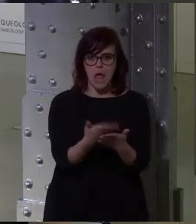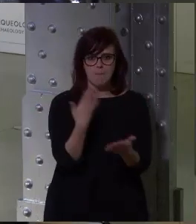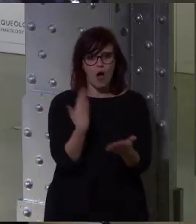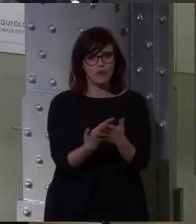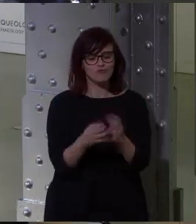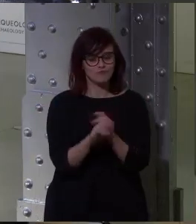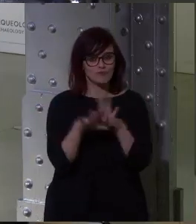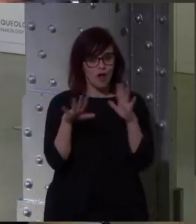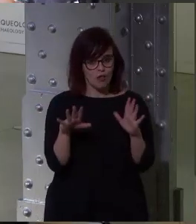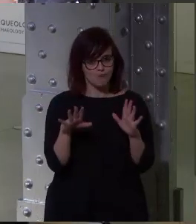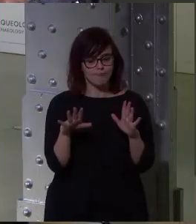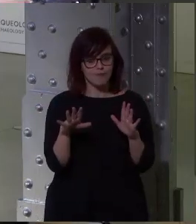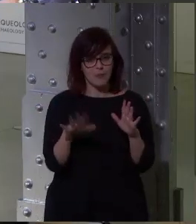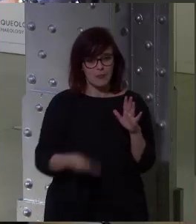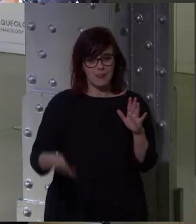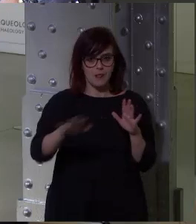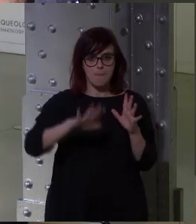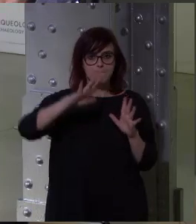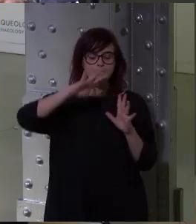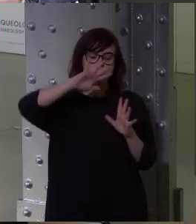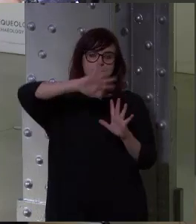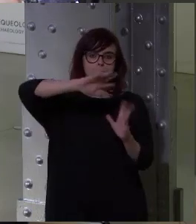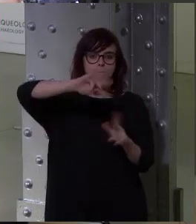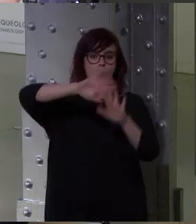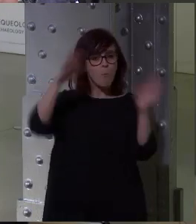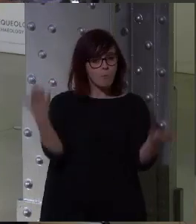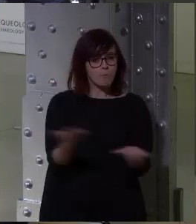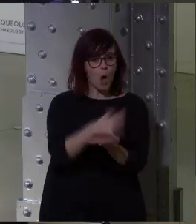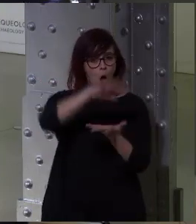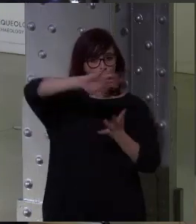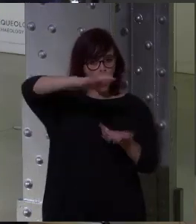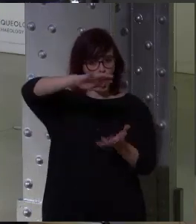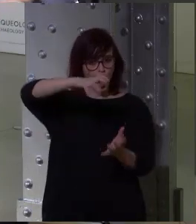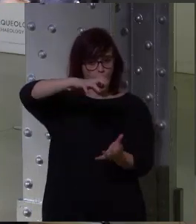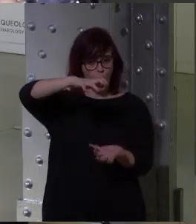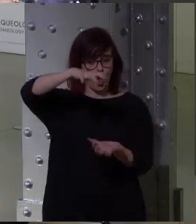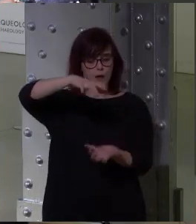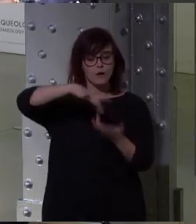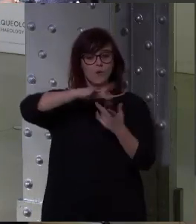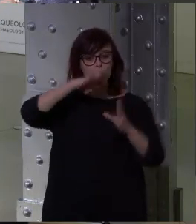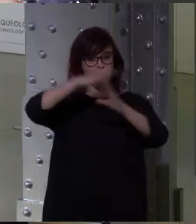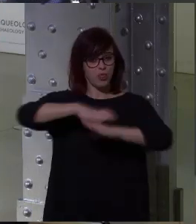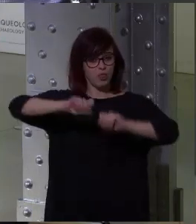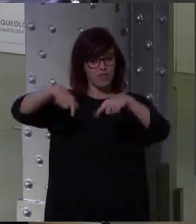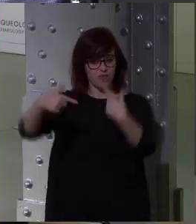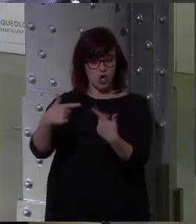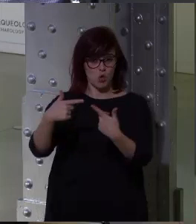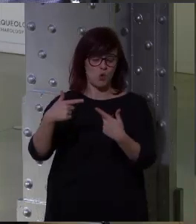demostradísimo, hay sitios, te vas a los polos, y yo he estado buceando, he estado con un científico, un